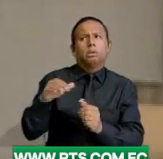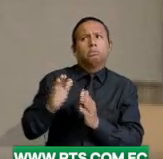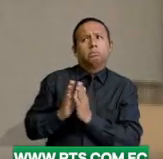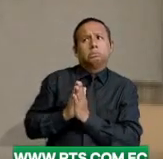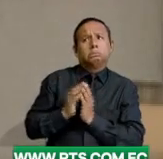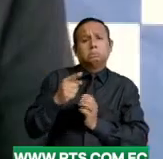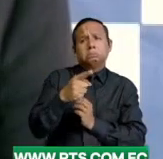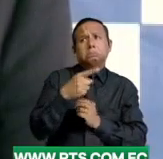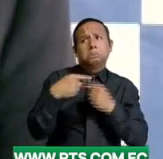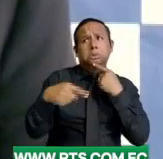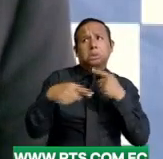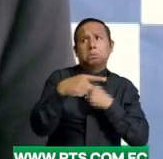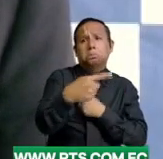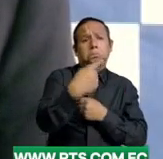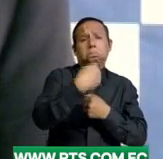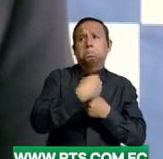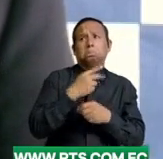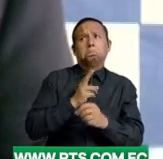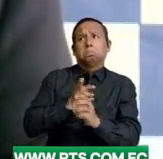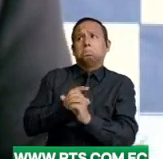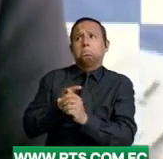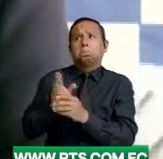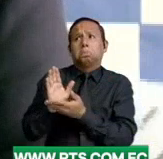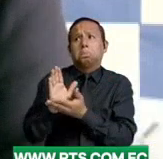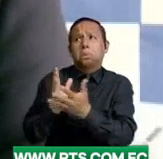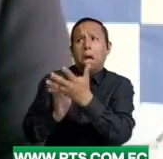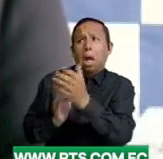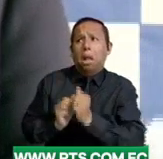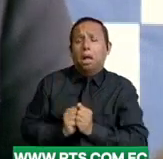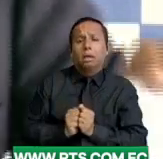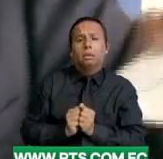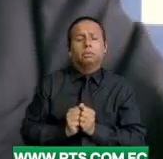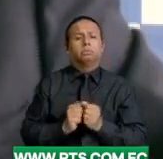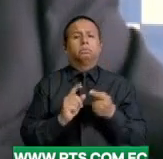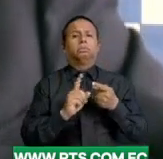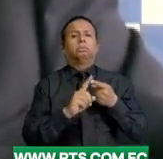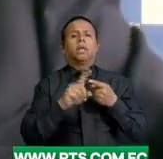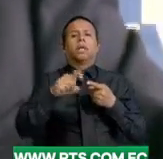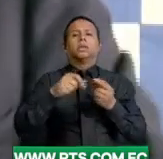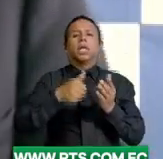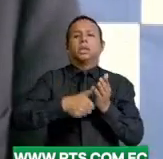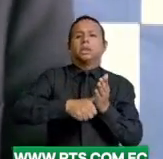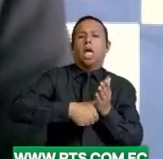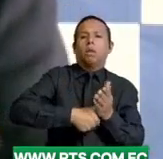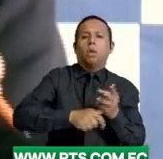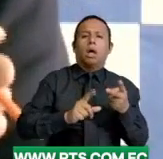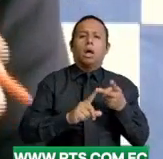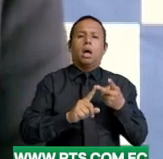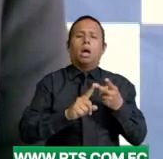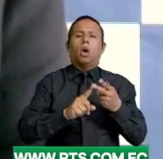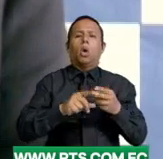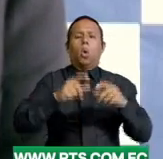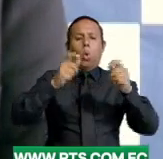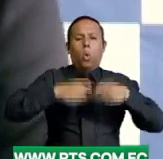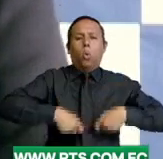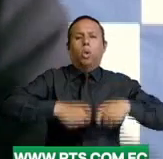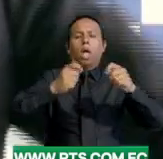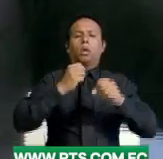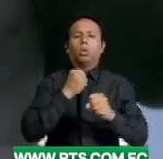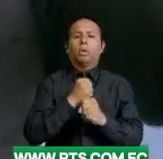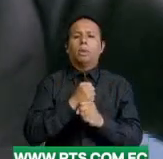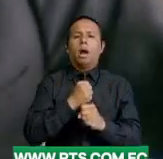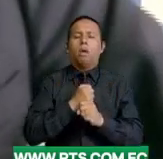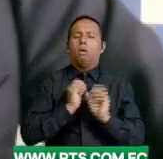ser su caso. Cédula y un contrato, eso es todo. Cédula, un contrato